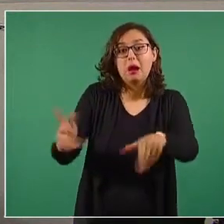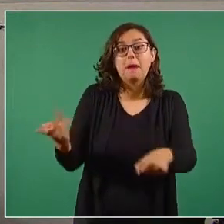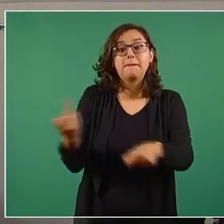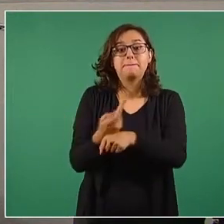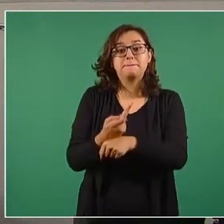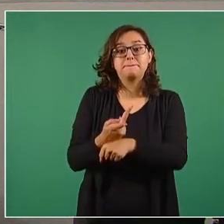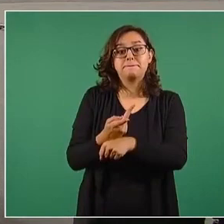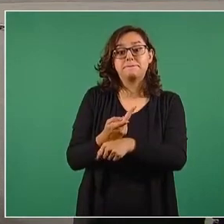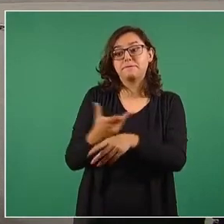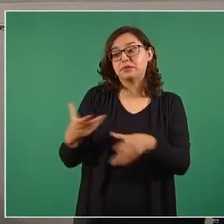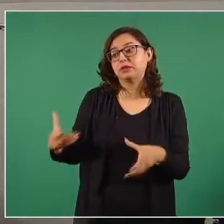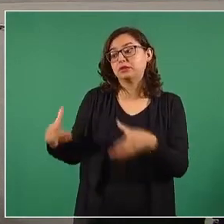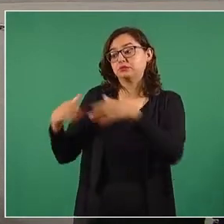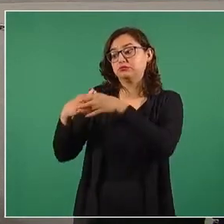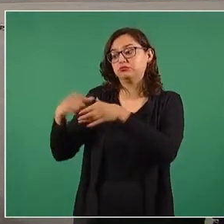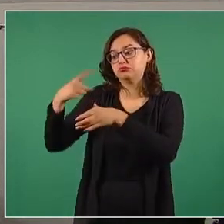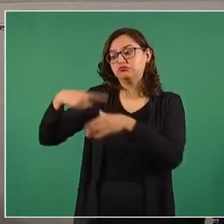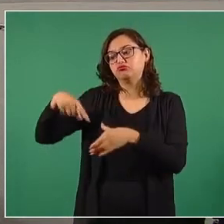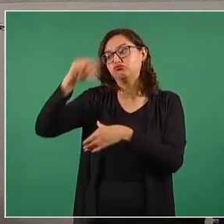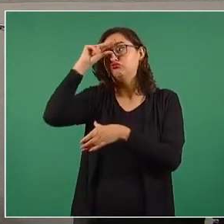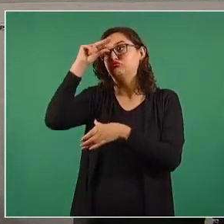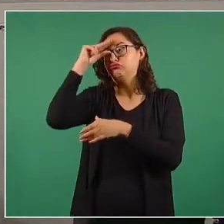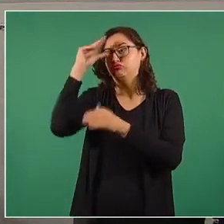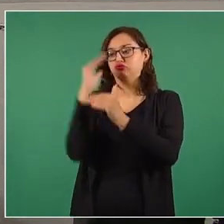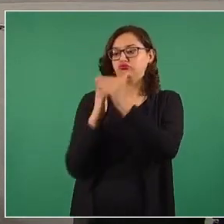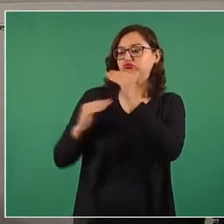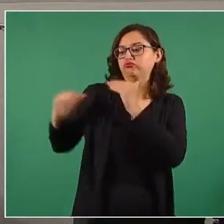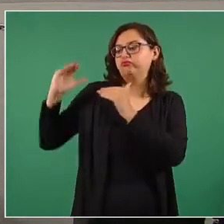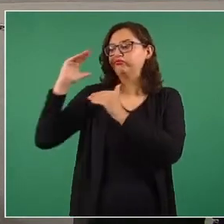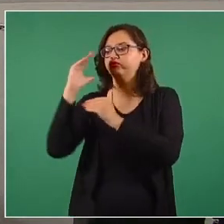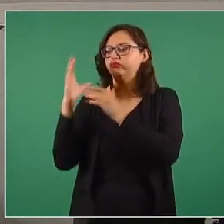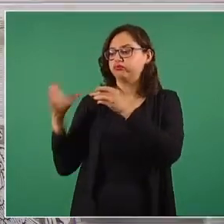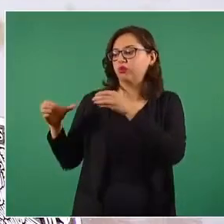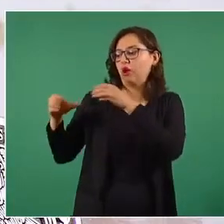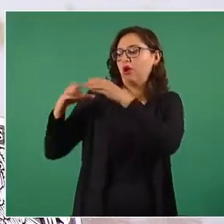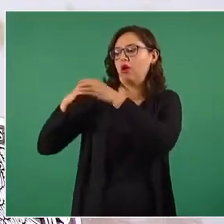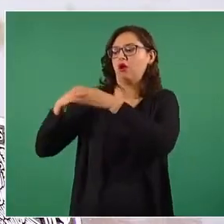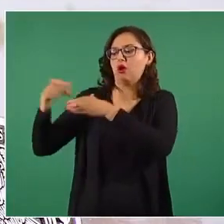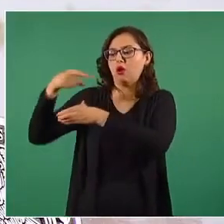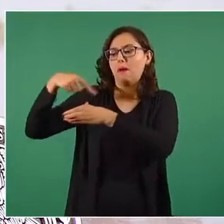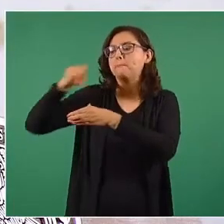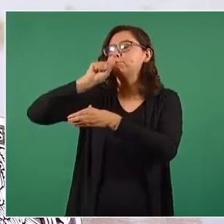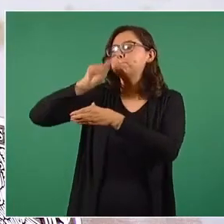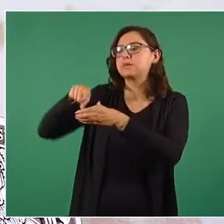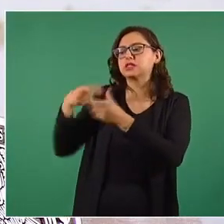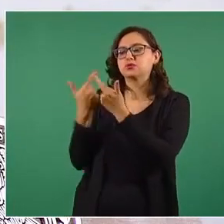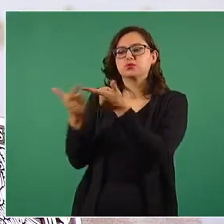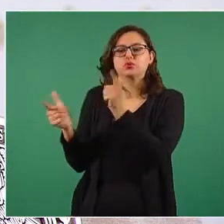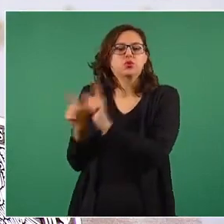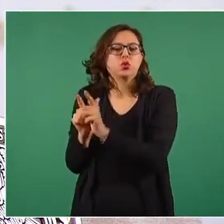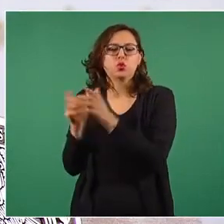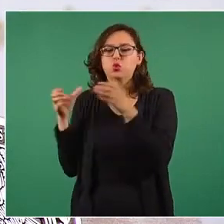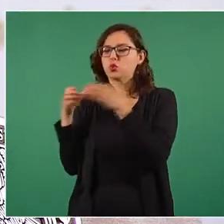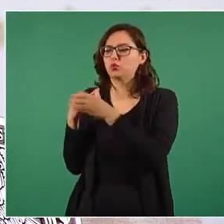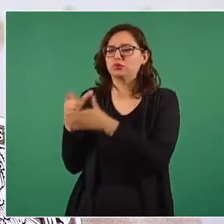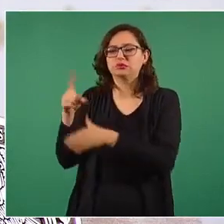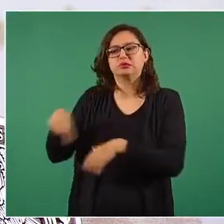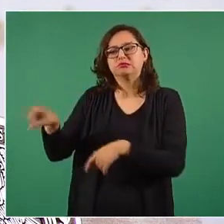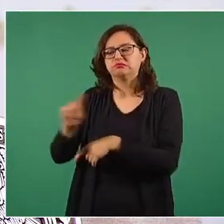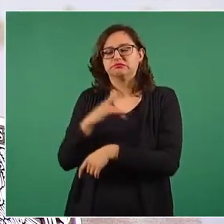pertenecen a la academia o son intelectuales orgánicos que también están